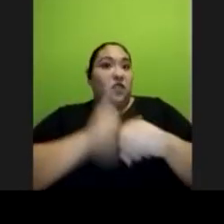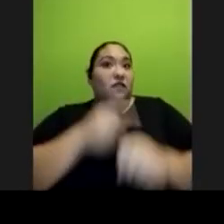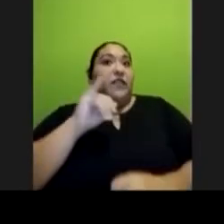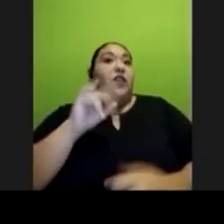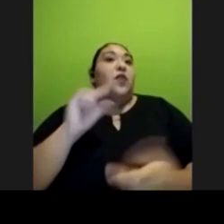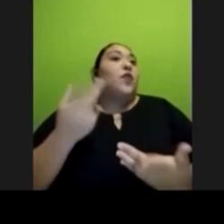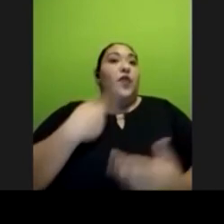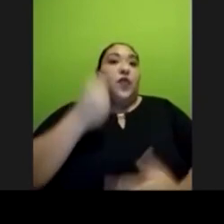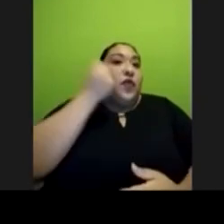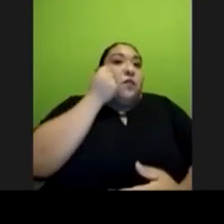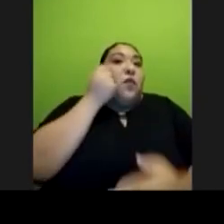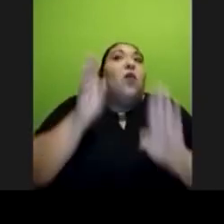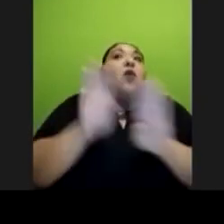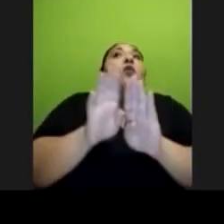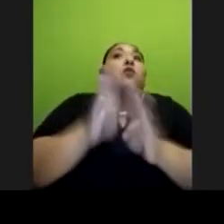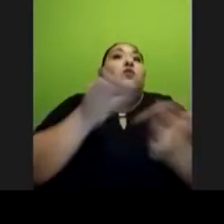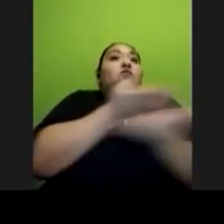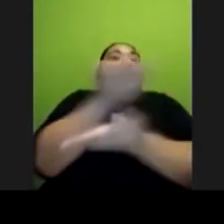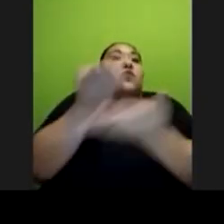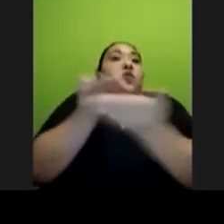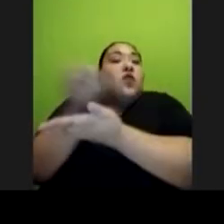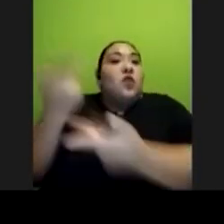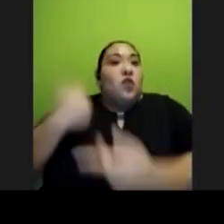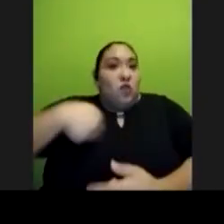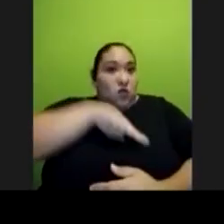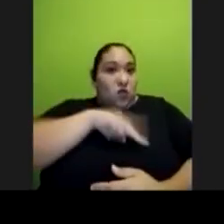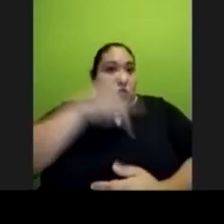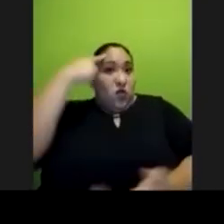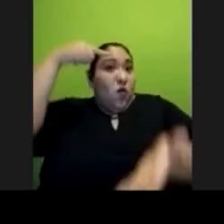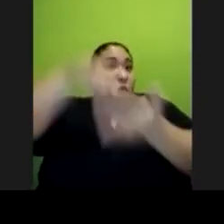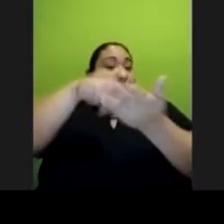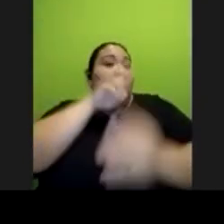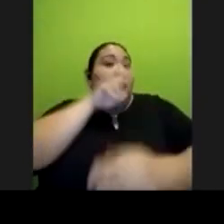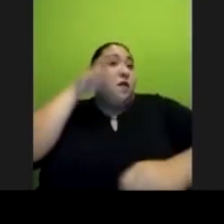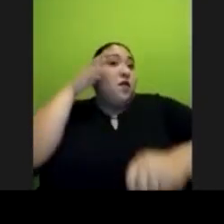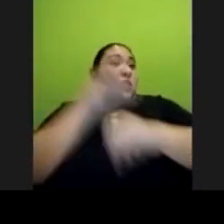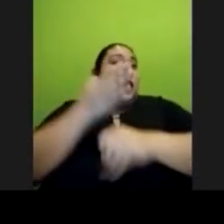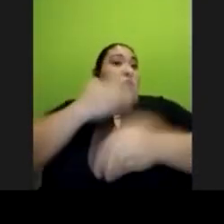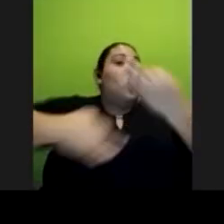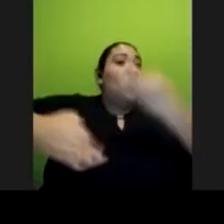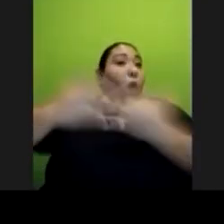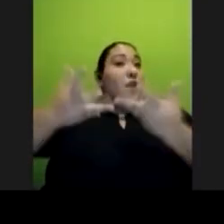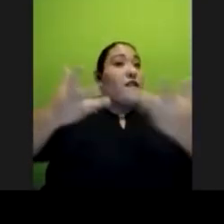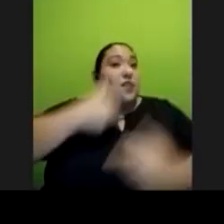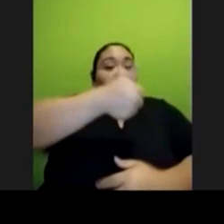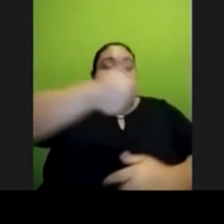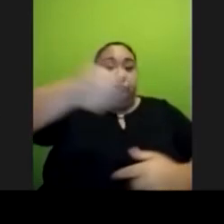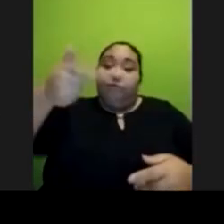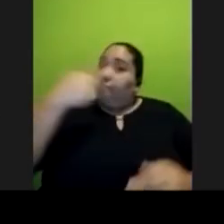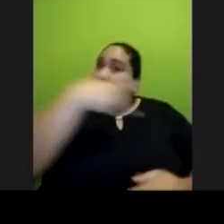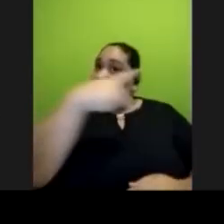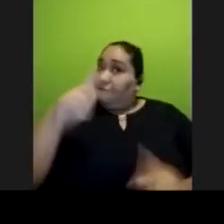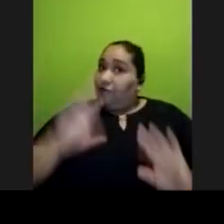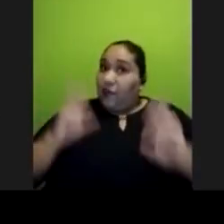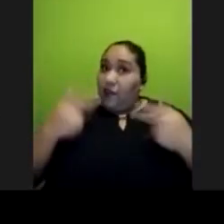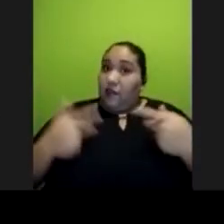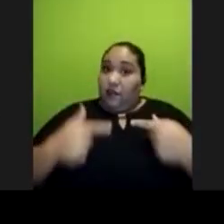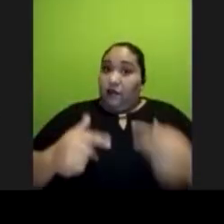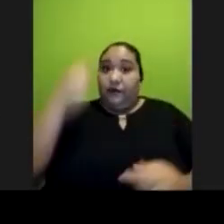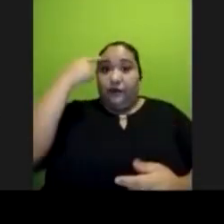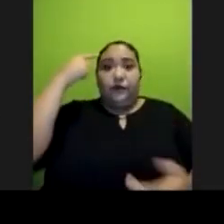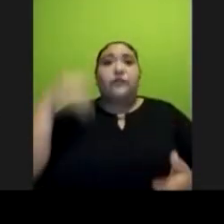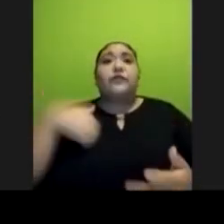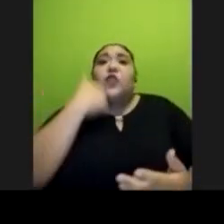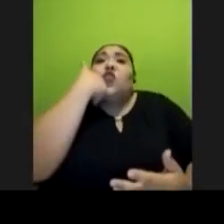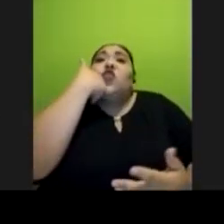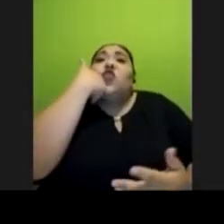Entonces, pues sí, creo que la responsabilidad tenemos que asumir todos y cada uno de nosotros en nuestro país. Yo creo, quiero hacer como eco de lo que dijo Jesús. O sea, creo que